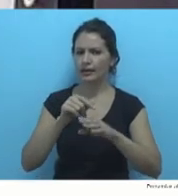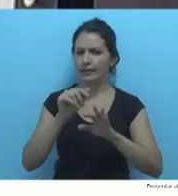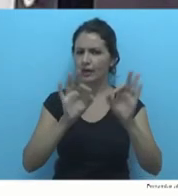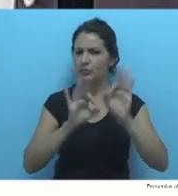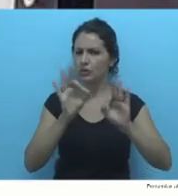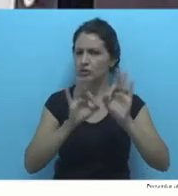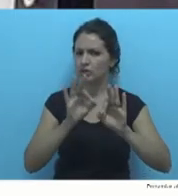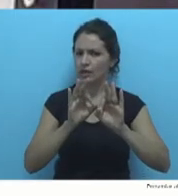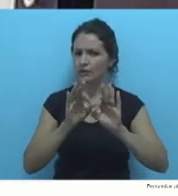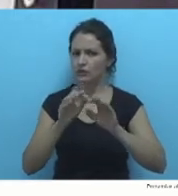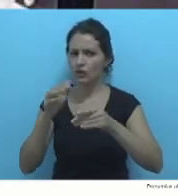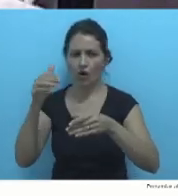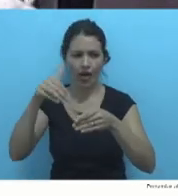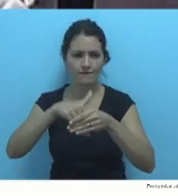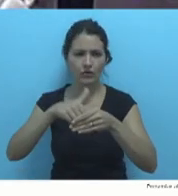era...